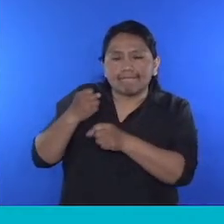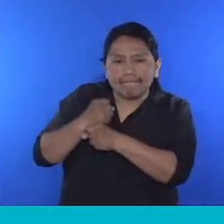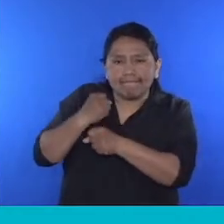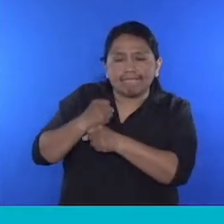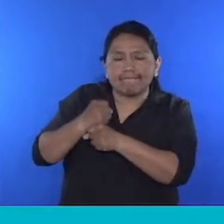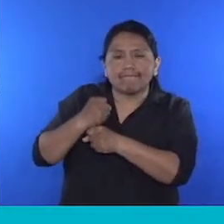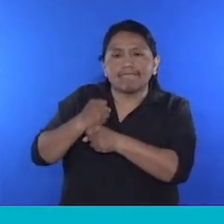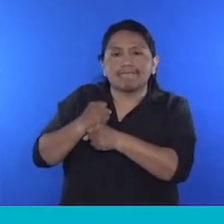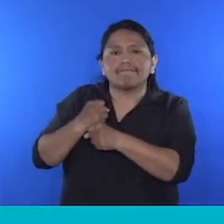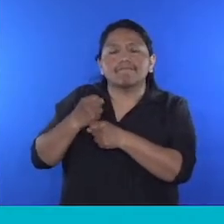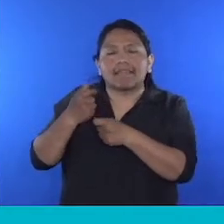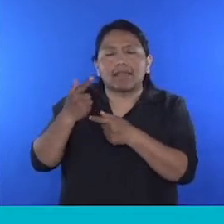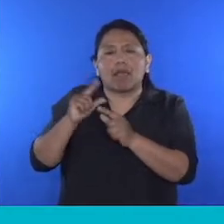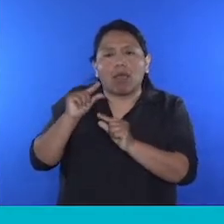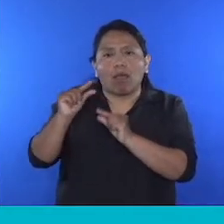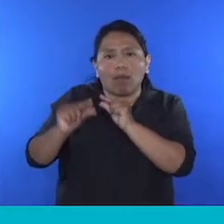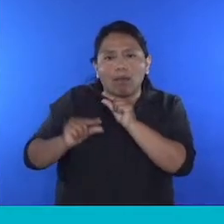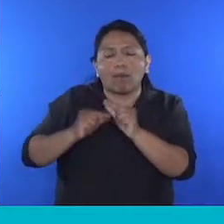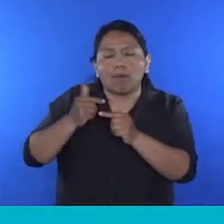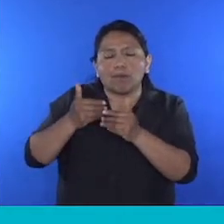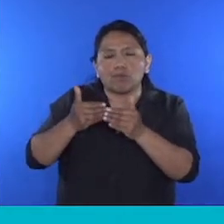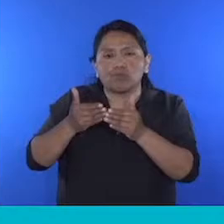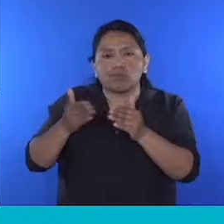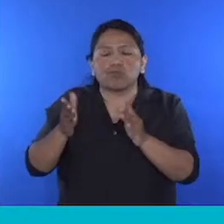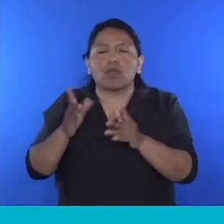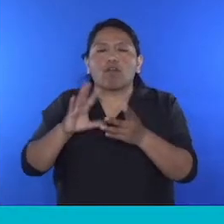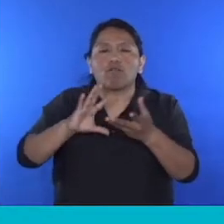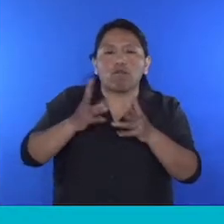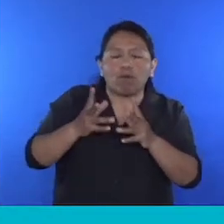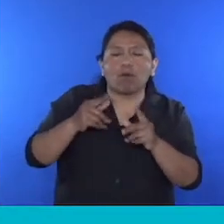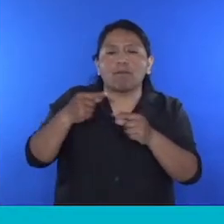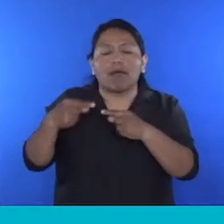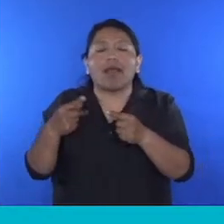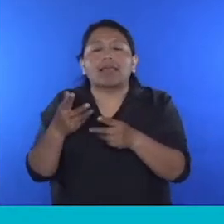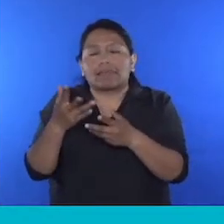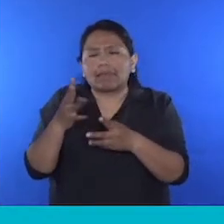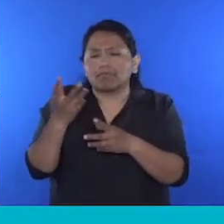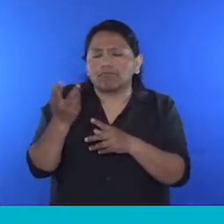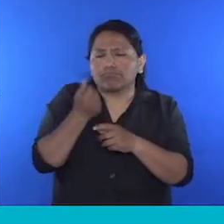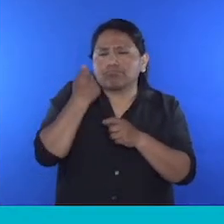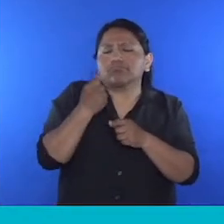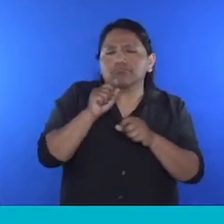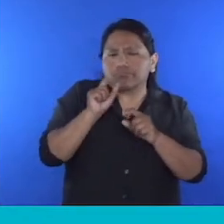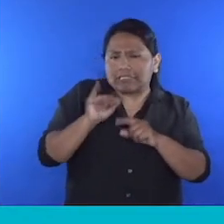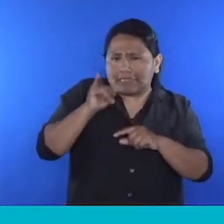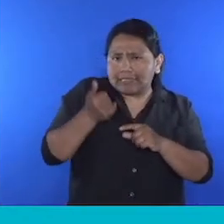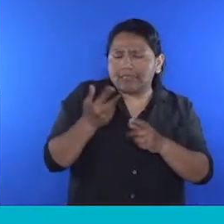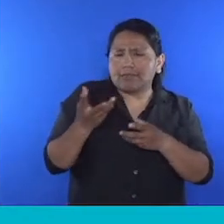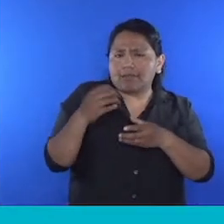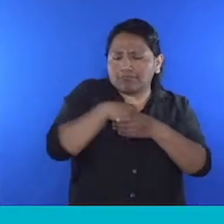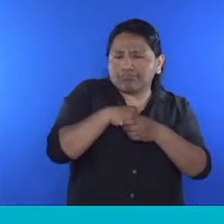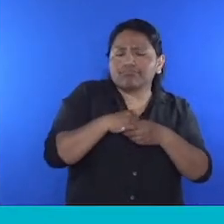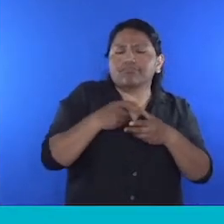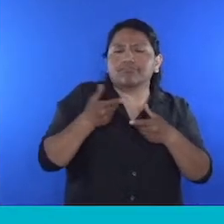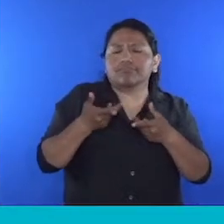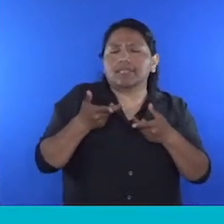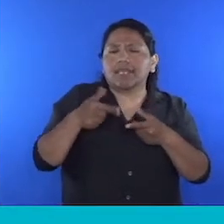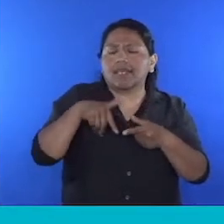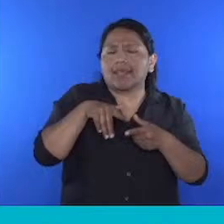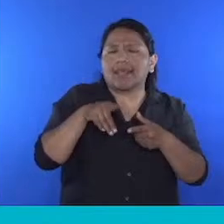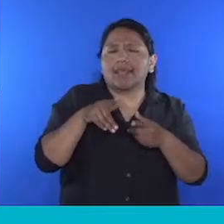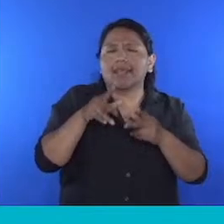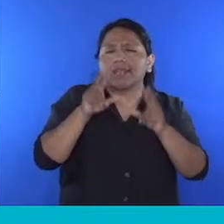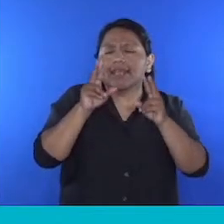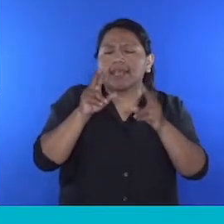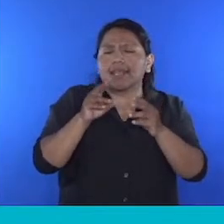y se había abriendo camino en doctrina, que había sido receptado jurisprudencialmente mediante el